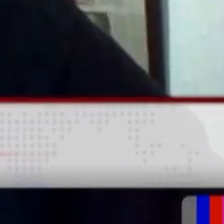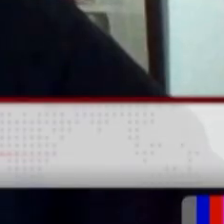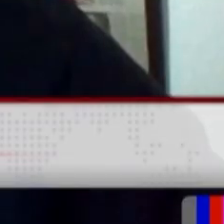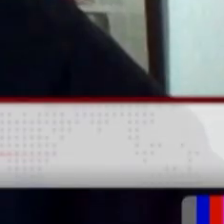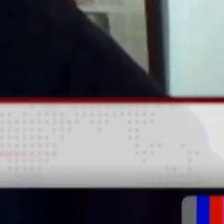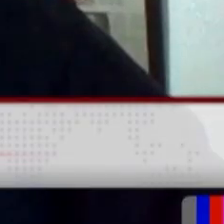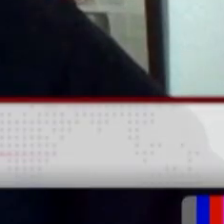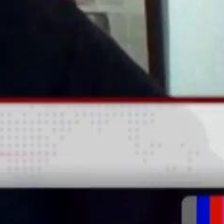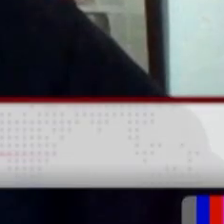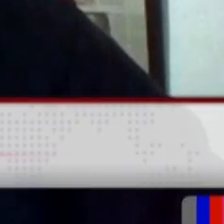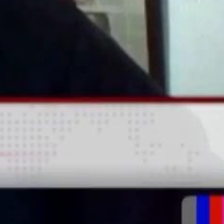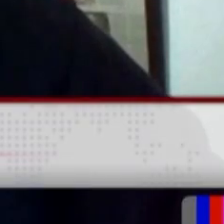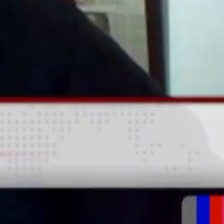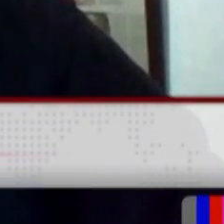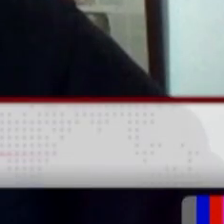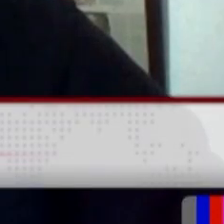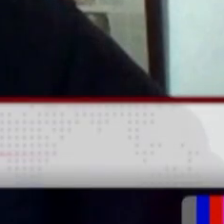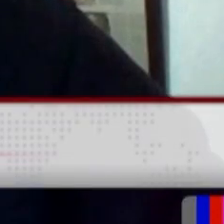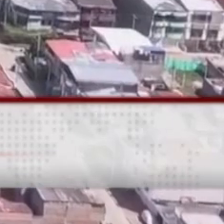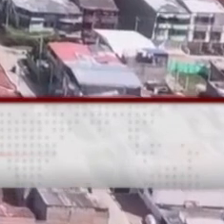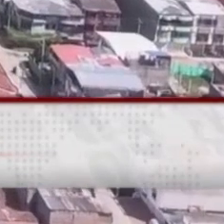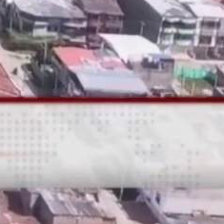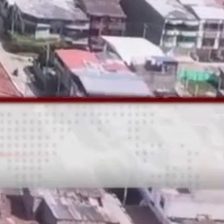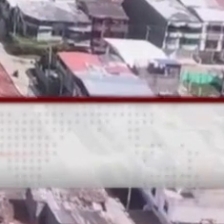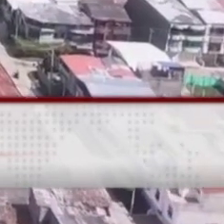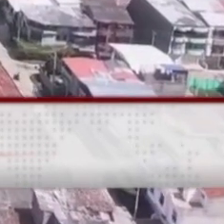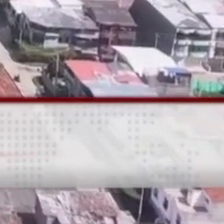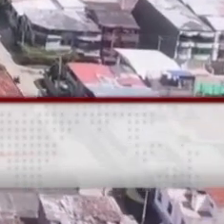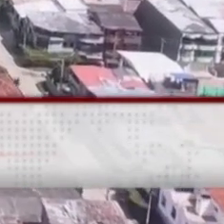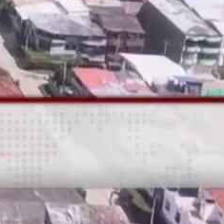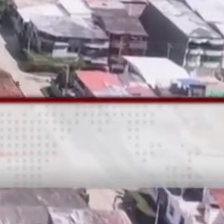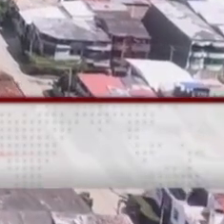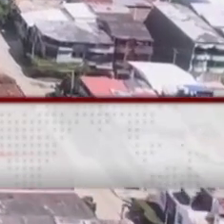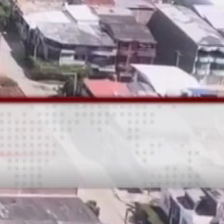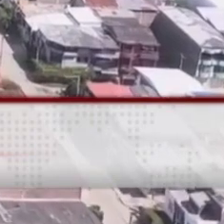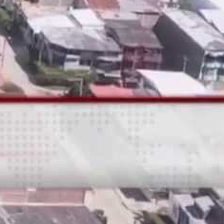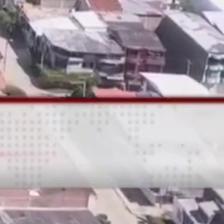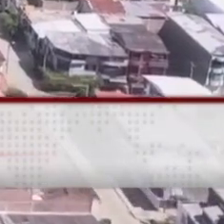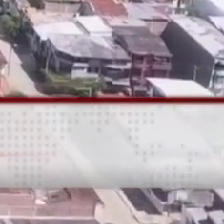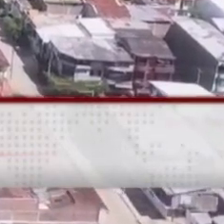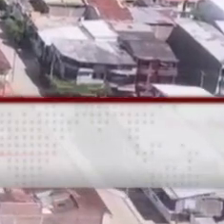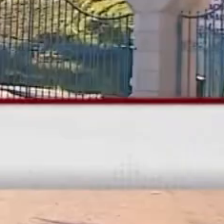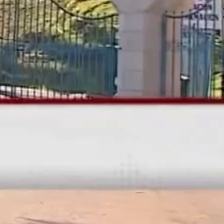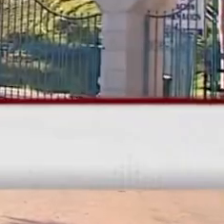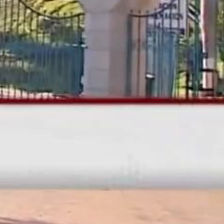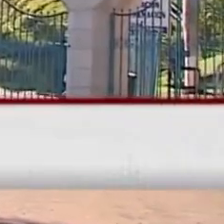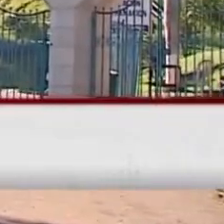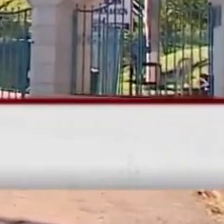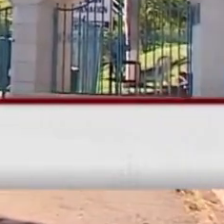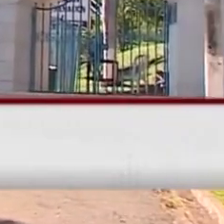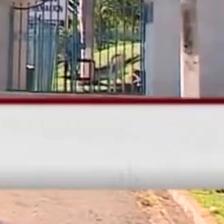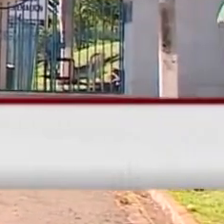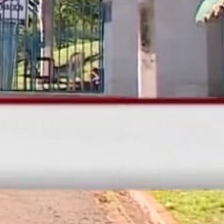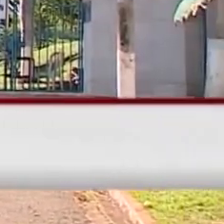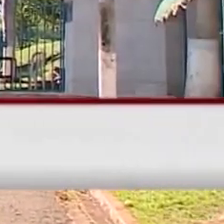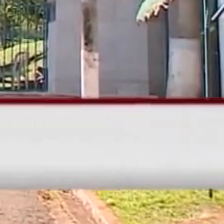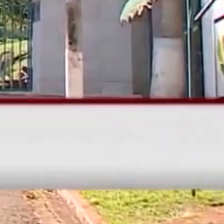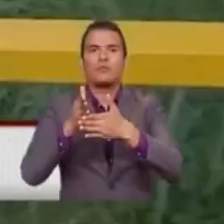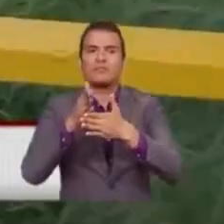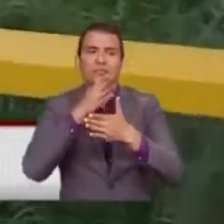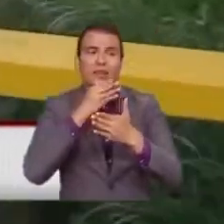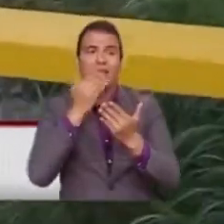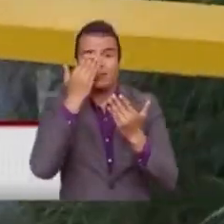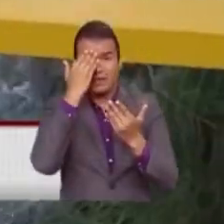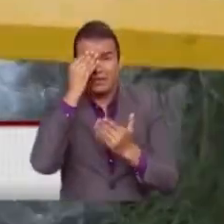Estamos alistándonos para un país que se le va a venir encima una crisis económica. Un domingo atípico vive en los